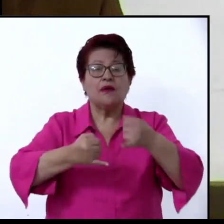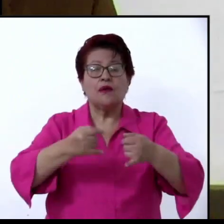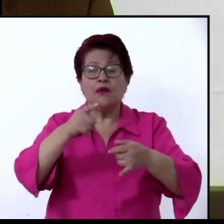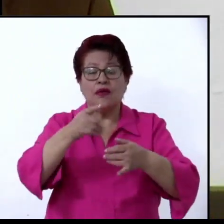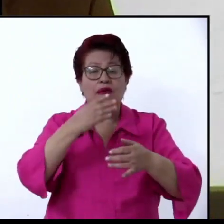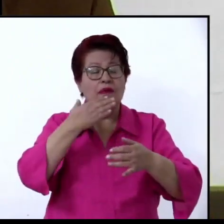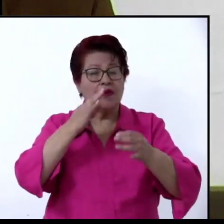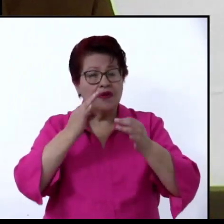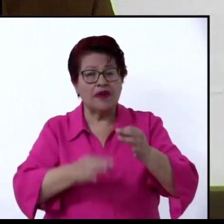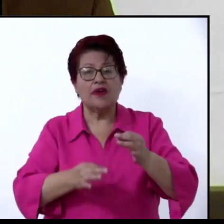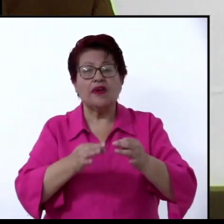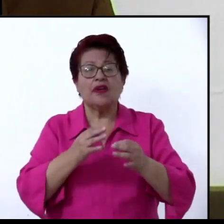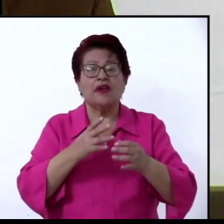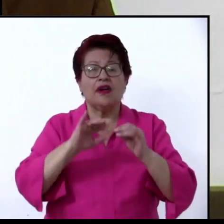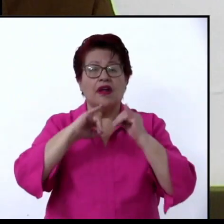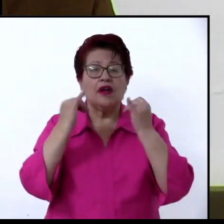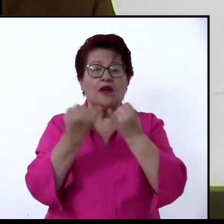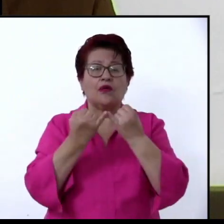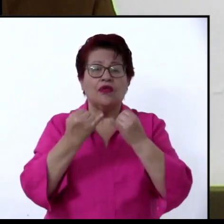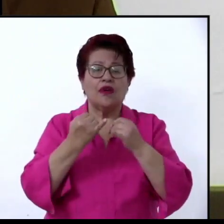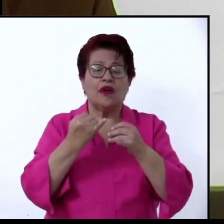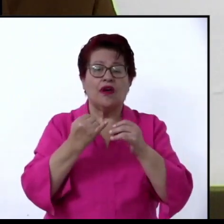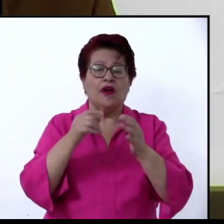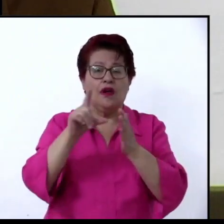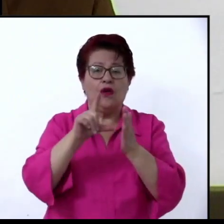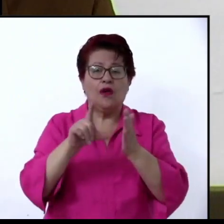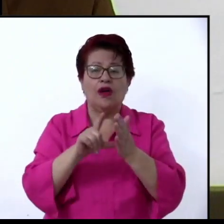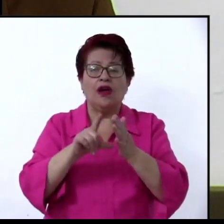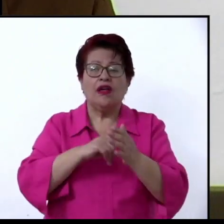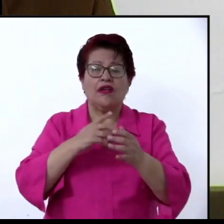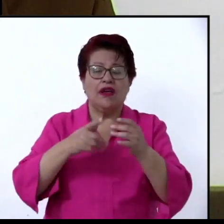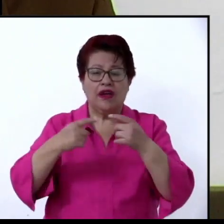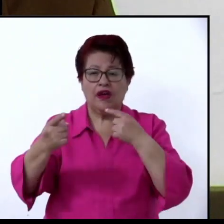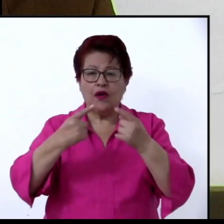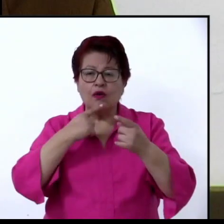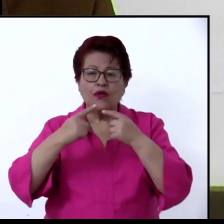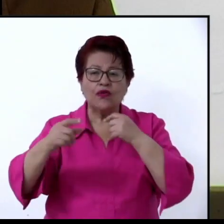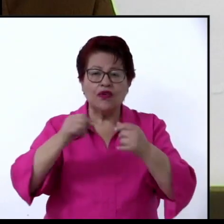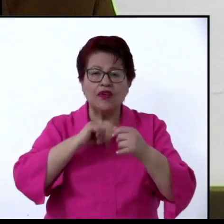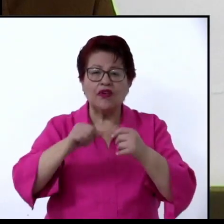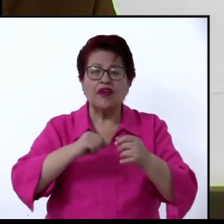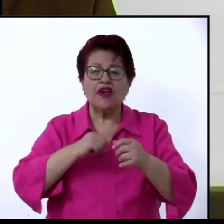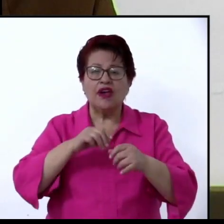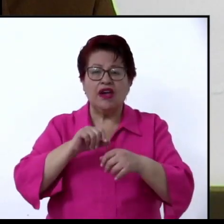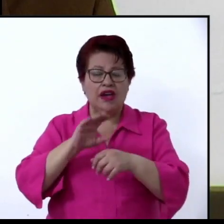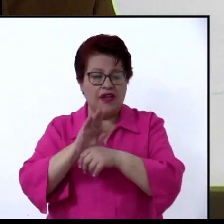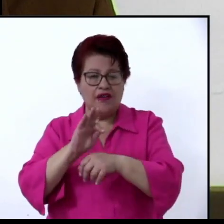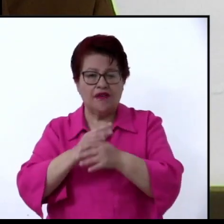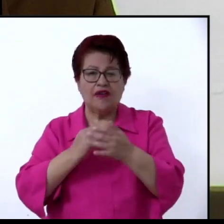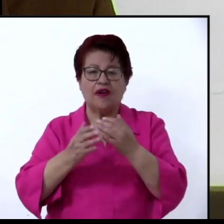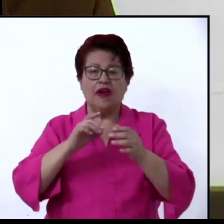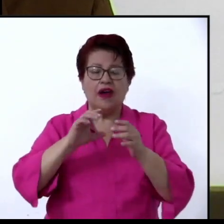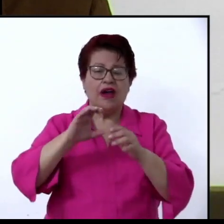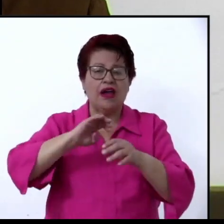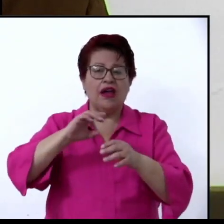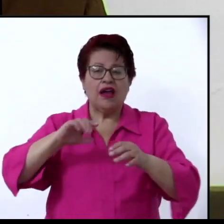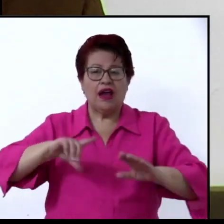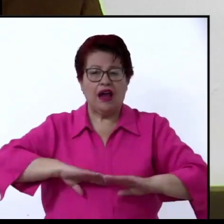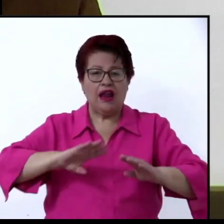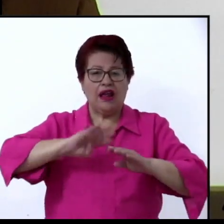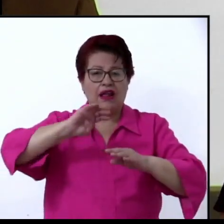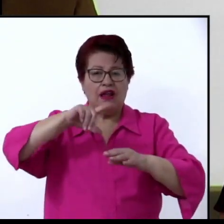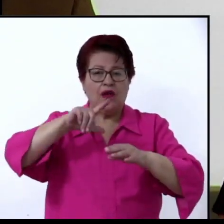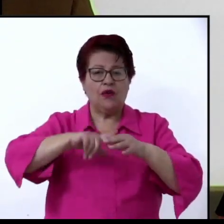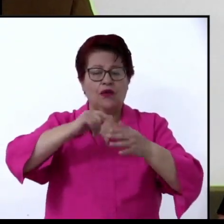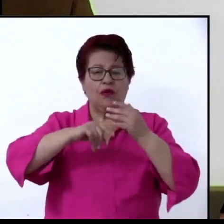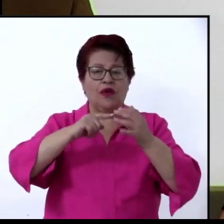también en la Junta Local de Conciliación y Arbitraje, también por supuesto en actividades de carácter cultural. Ciudad